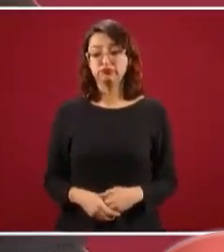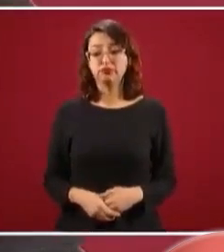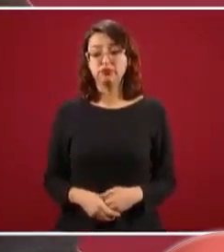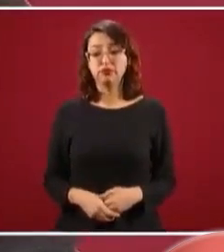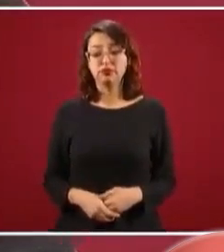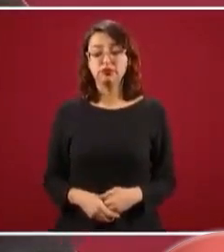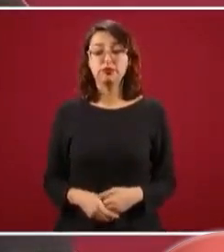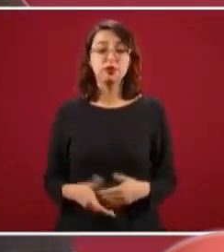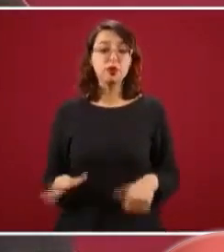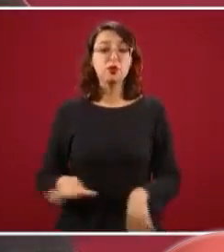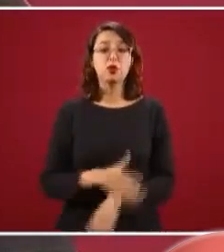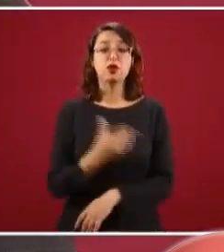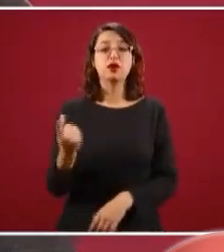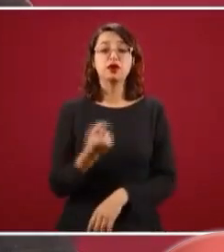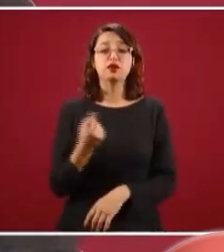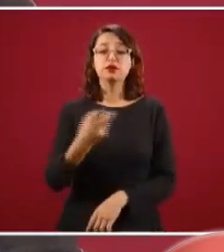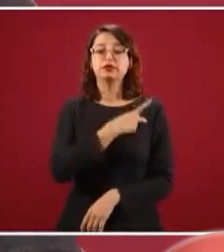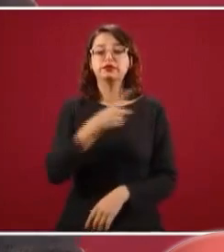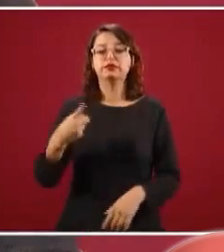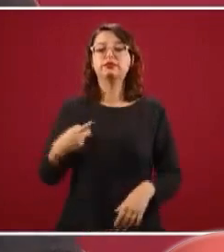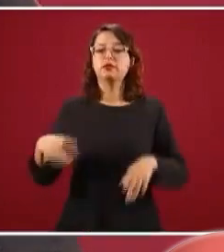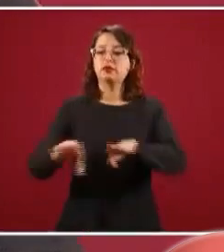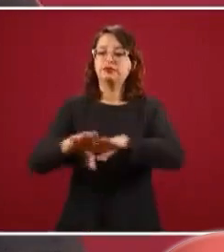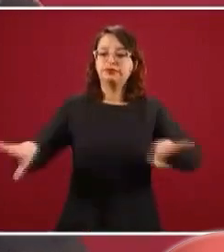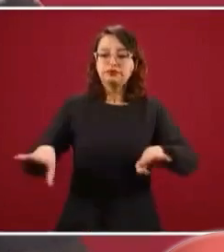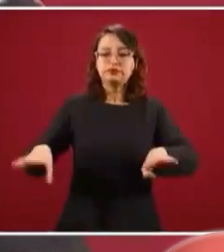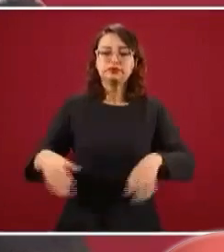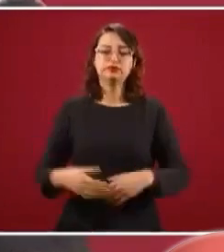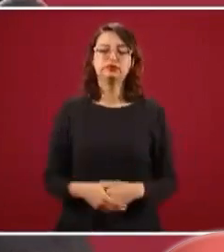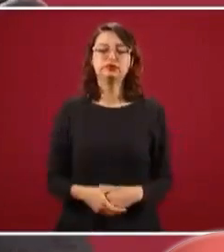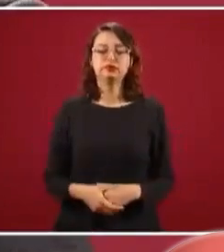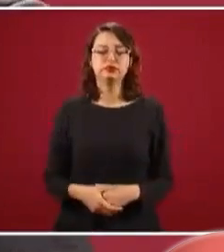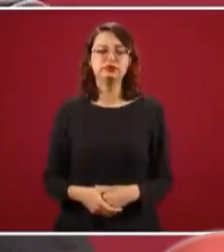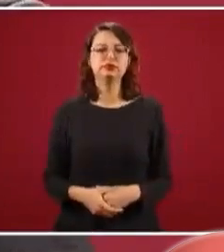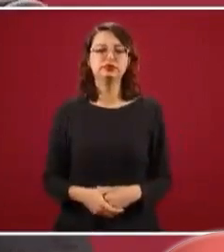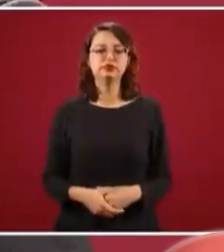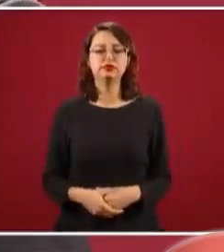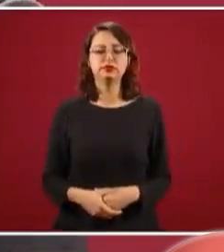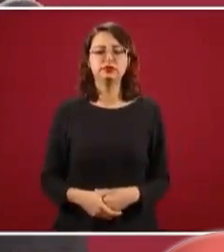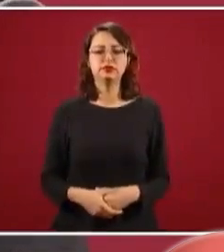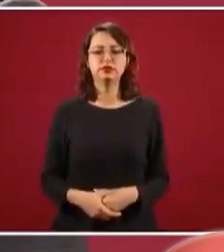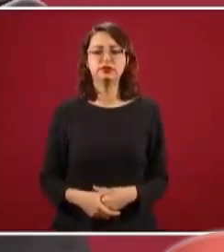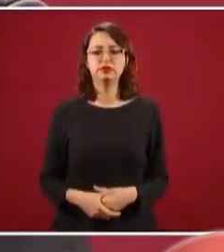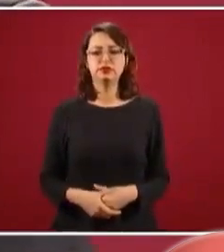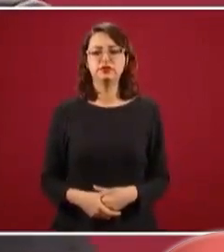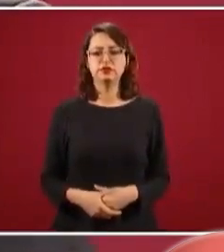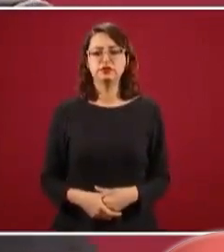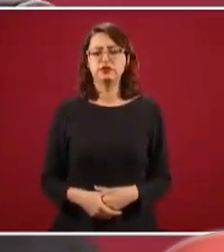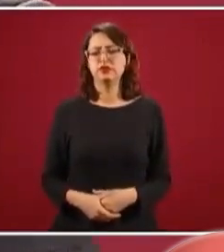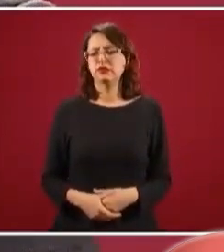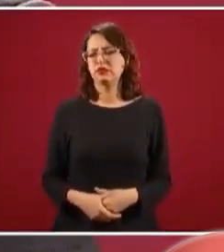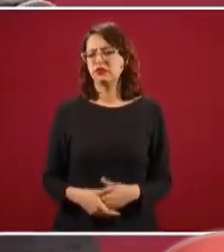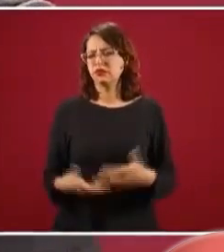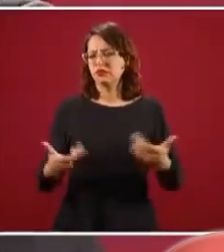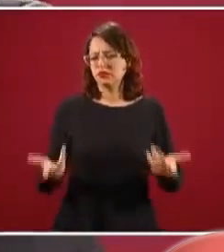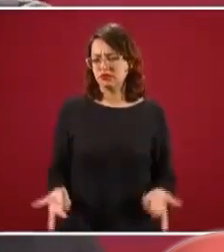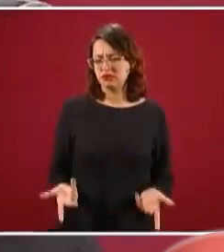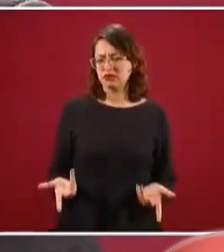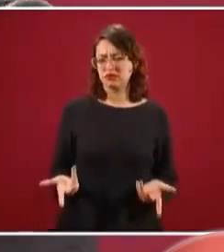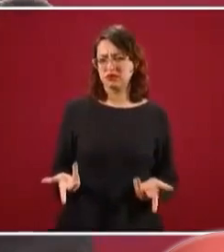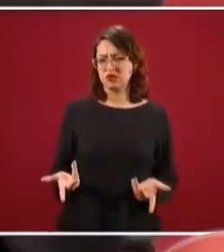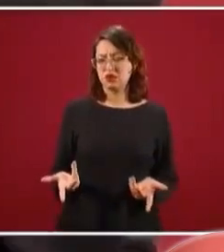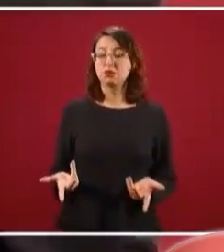tenemos democracia. ¿O vale la pena correr el riesgo de la